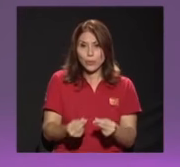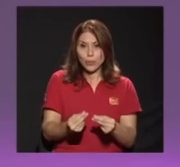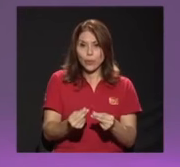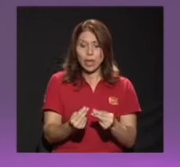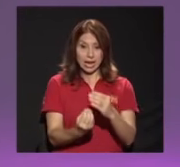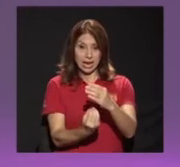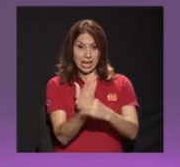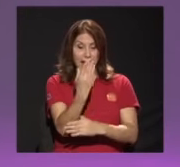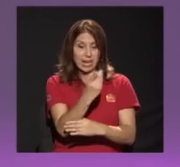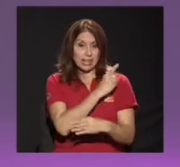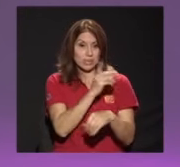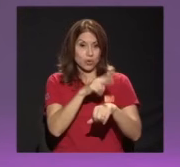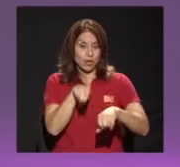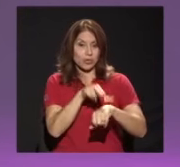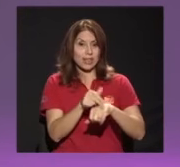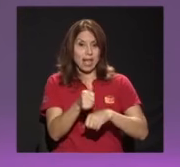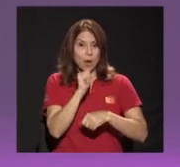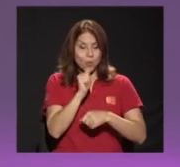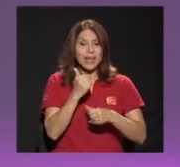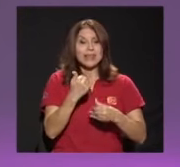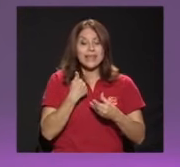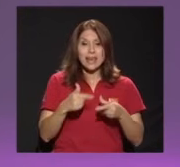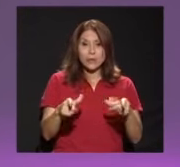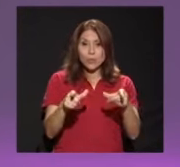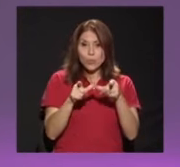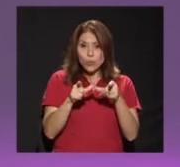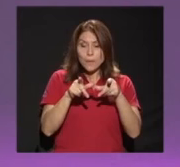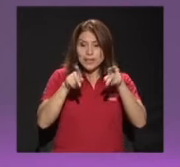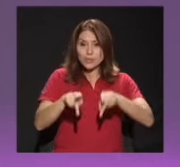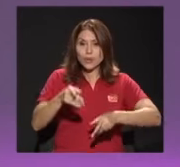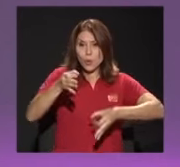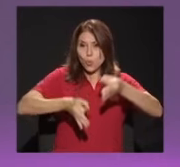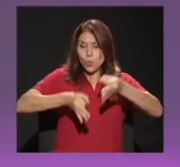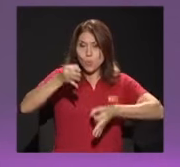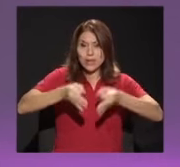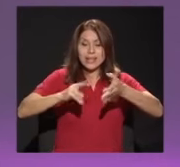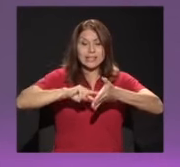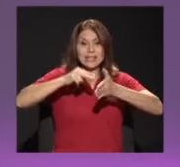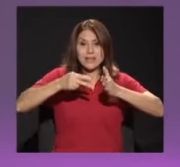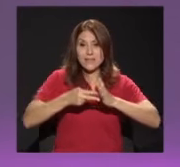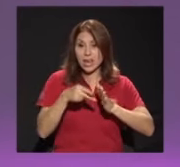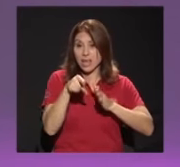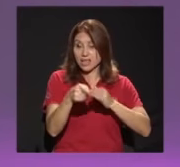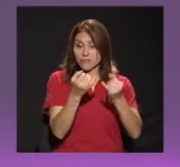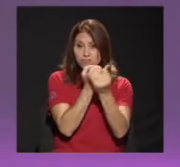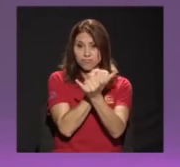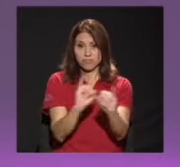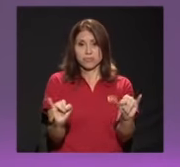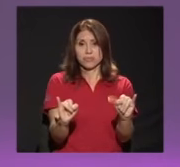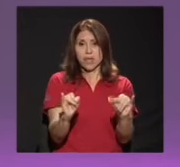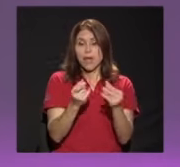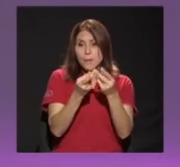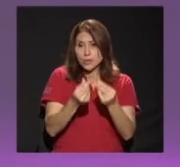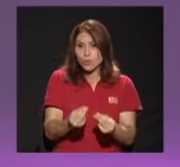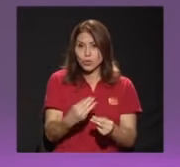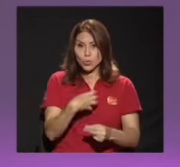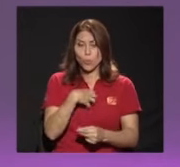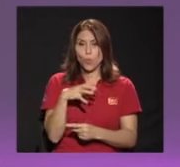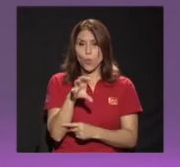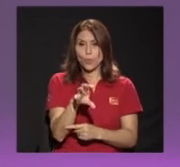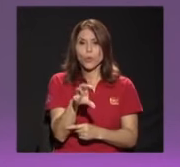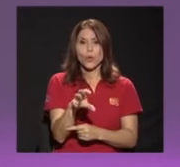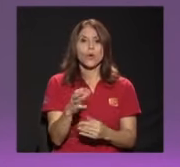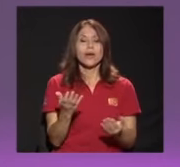con personería jurídica instrumental. O sea, eso le da independencia y un presupuesto propio que le va a